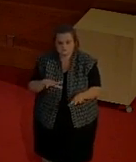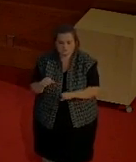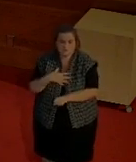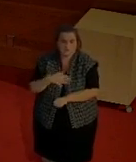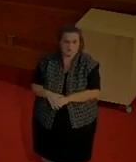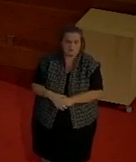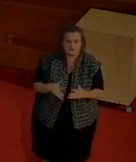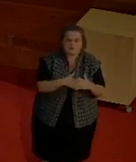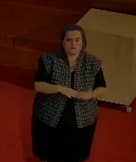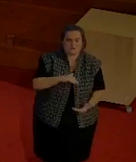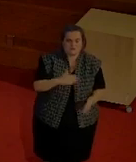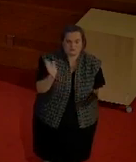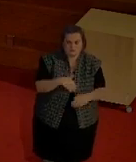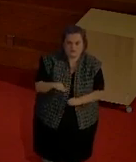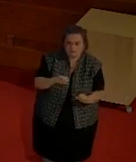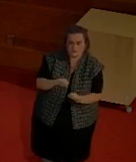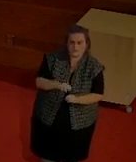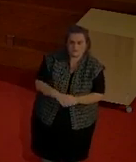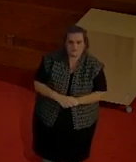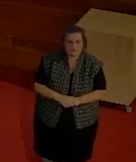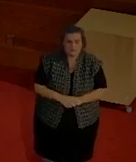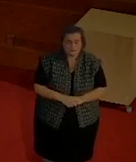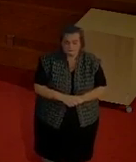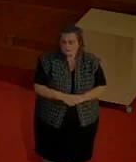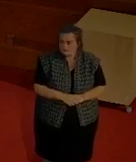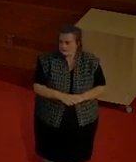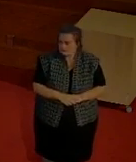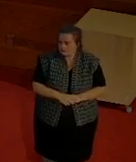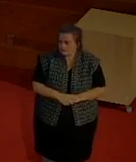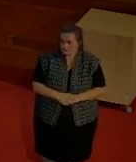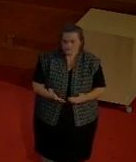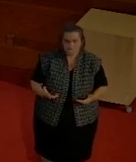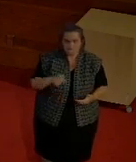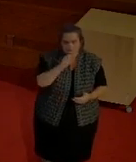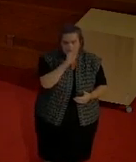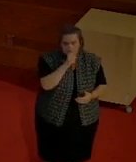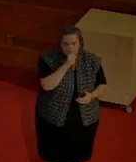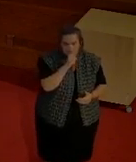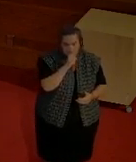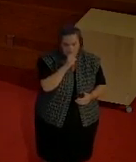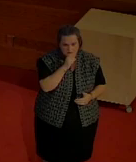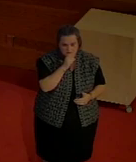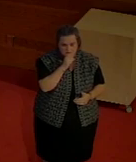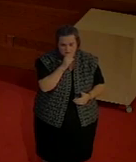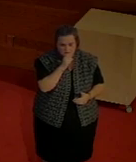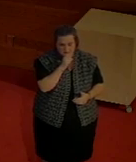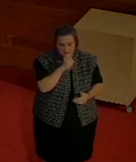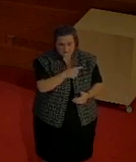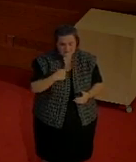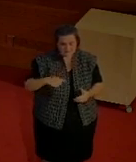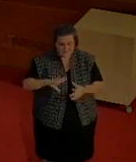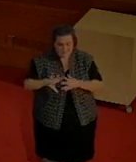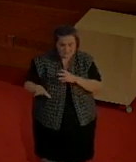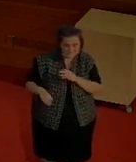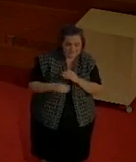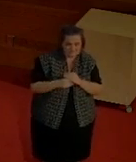proceso de En definitiva algo que tiene entre Ceja y Ceja que es que Taiwán tiene que quedar integrada en China y luego eh creo que